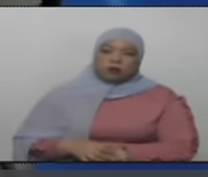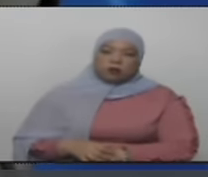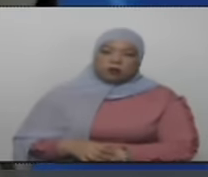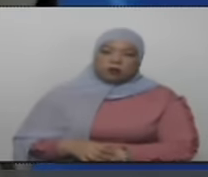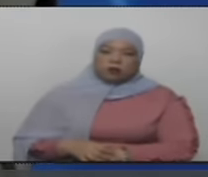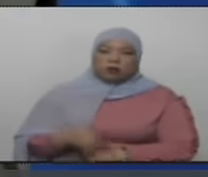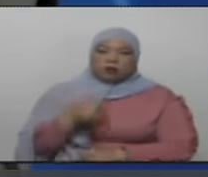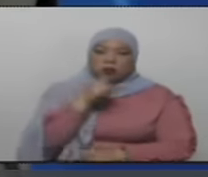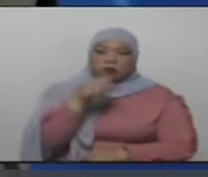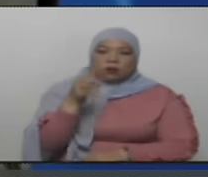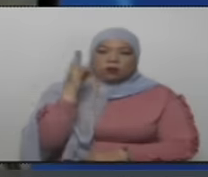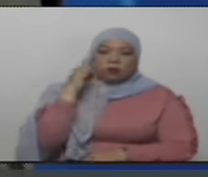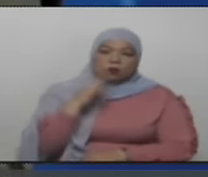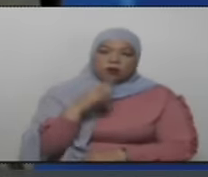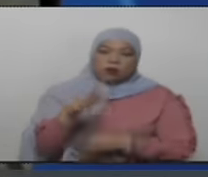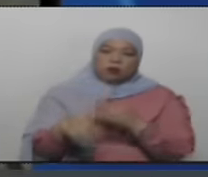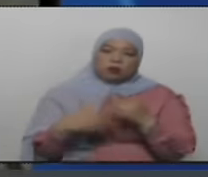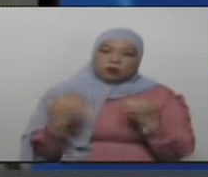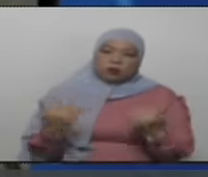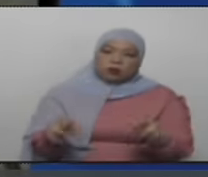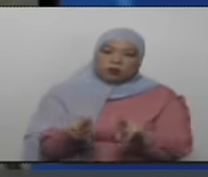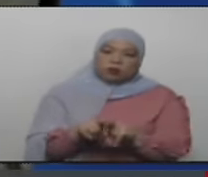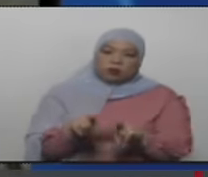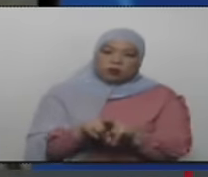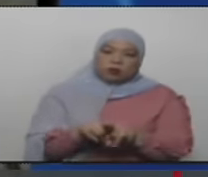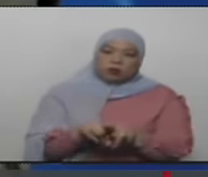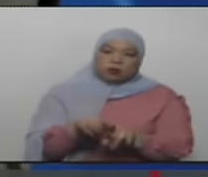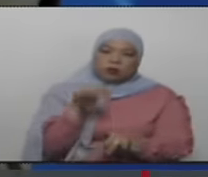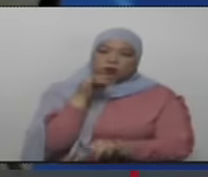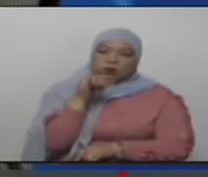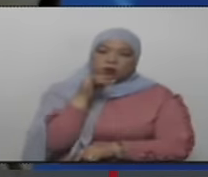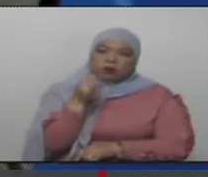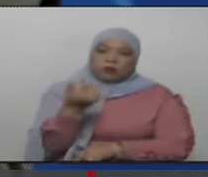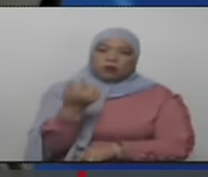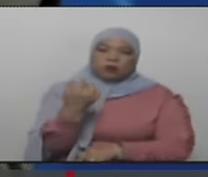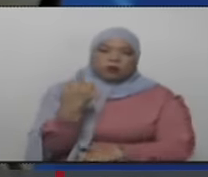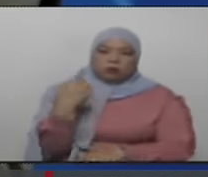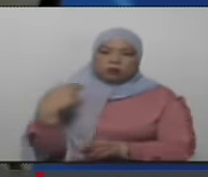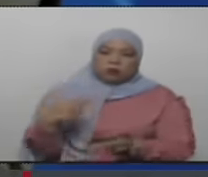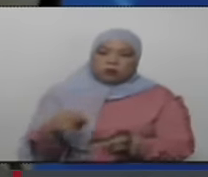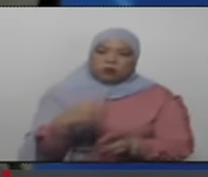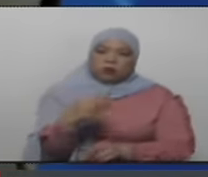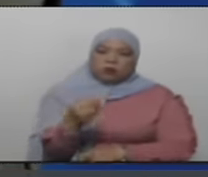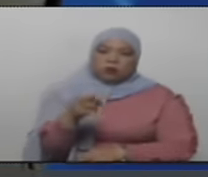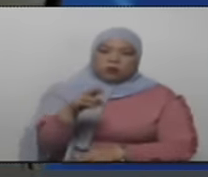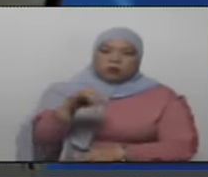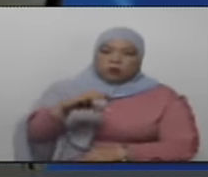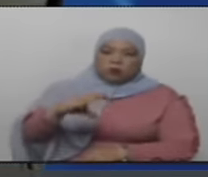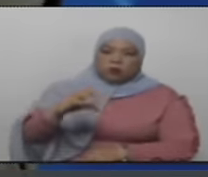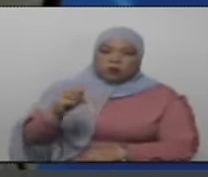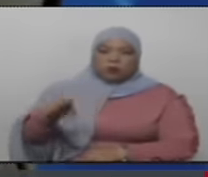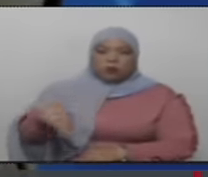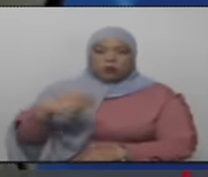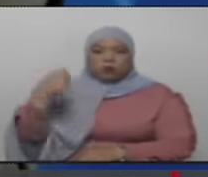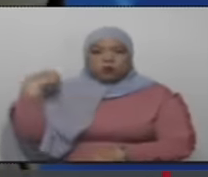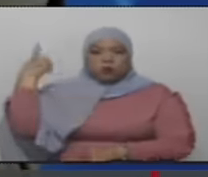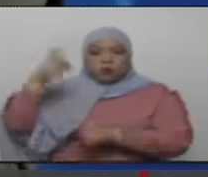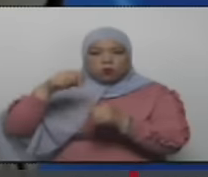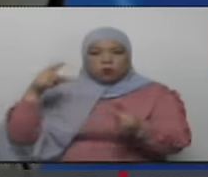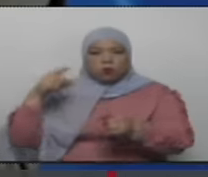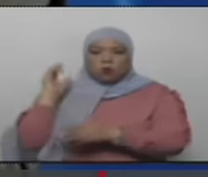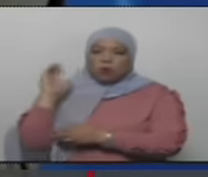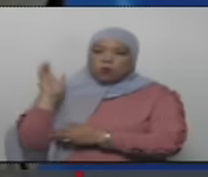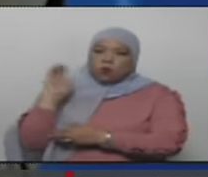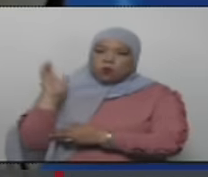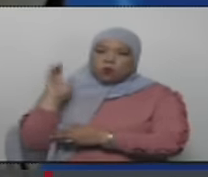Y lo dijo Bolívar el 15 de febrero de 1819 en el Orinoco, en Angostura, cuando instaló el Congreso Constituyente que